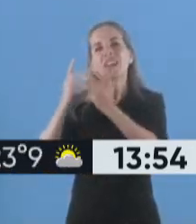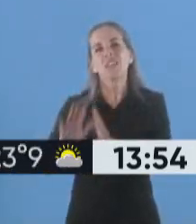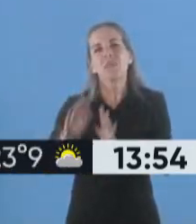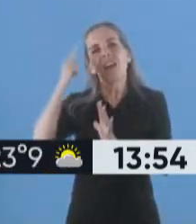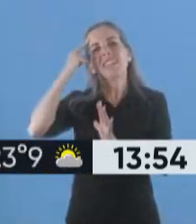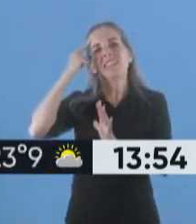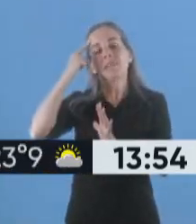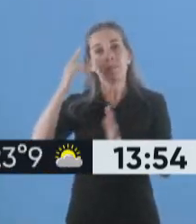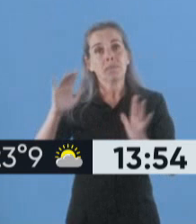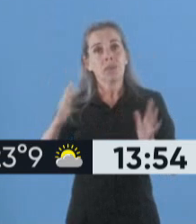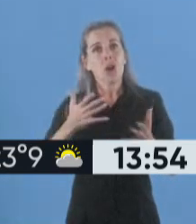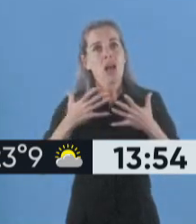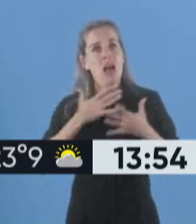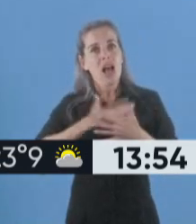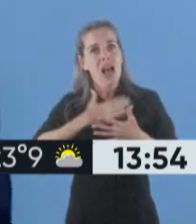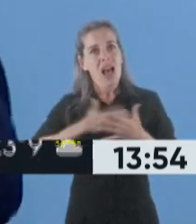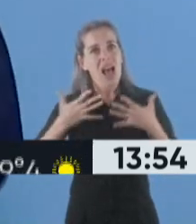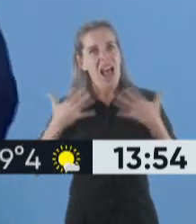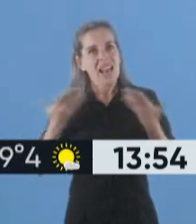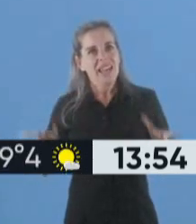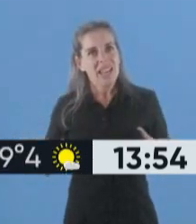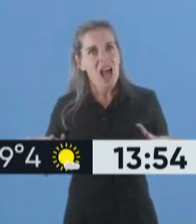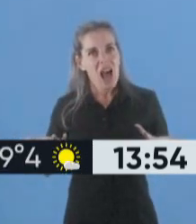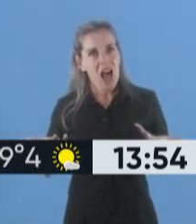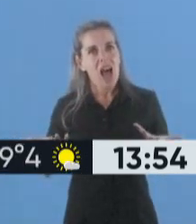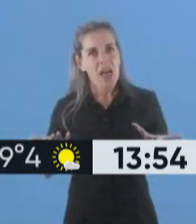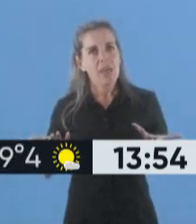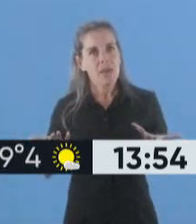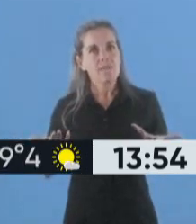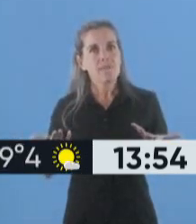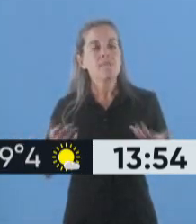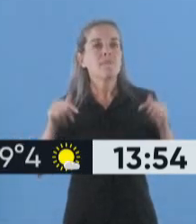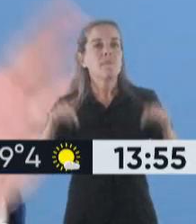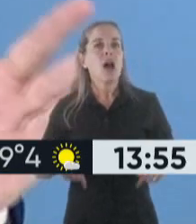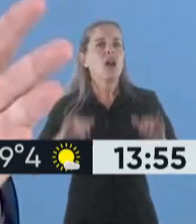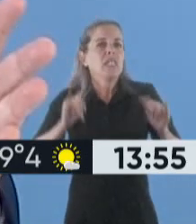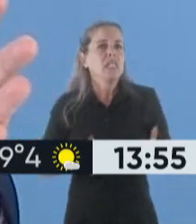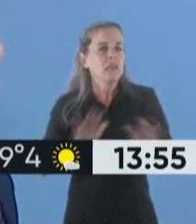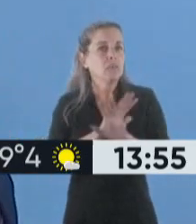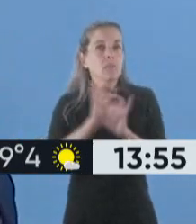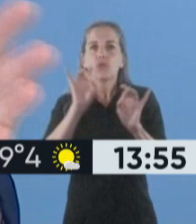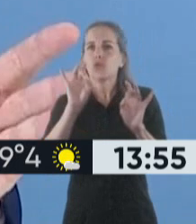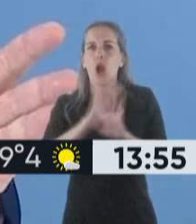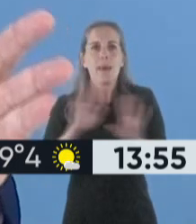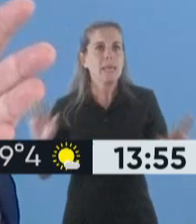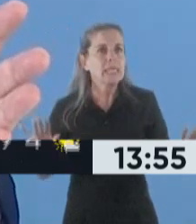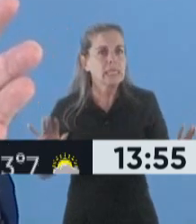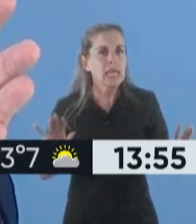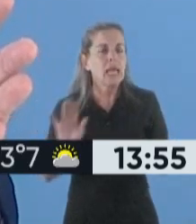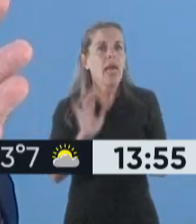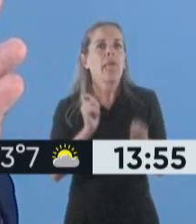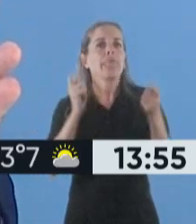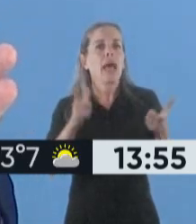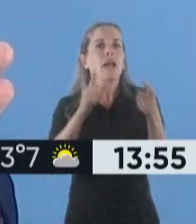con esta inmensa alegría de poder estar haciendo nada más y nada menos que justicia social